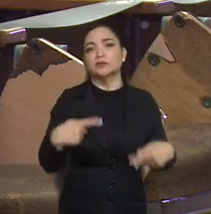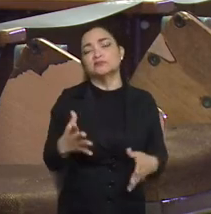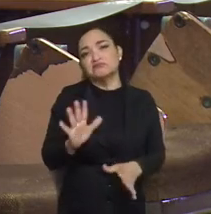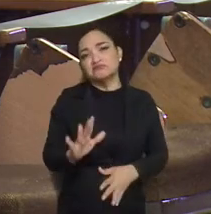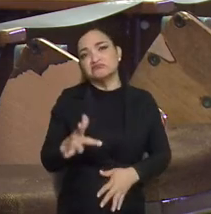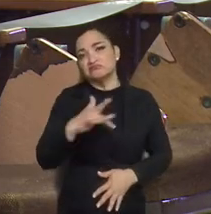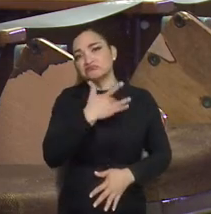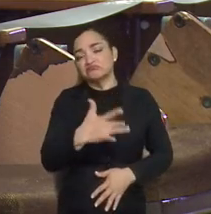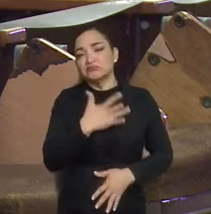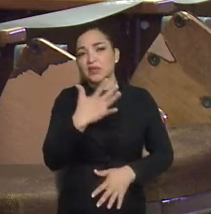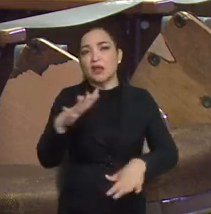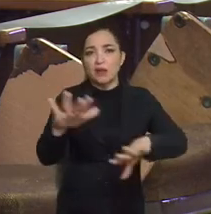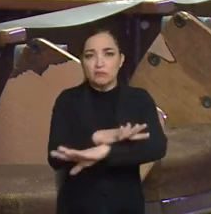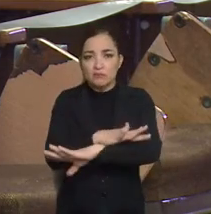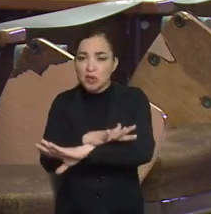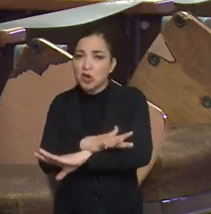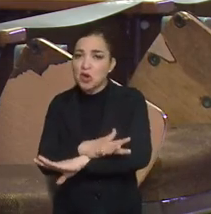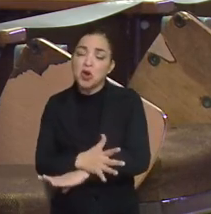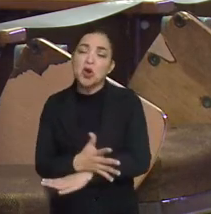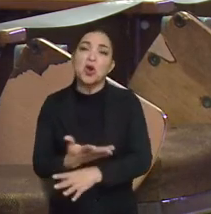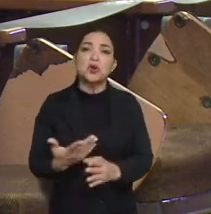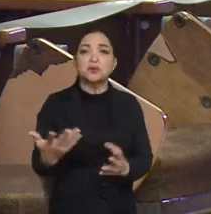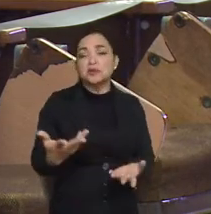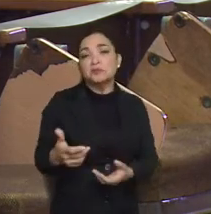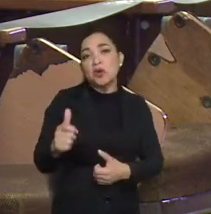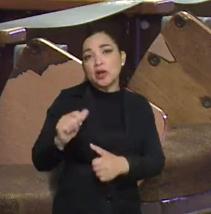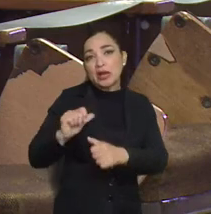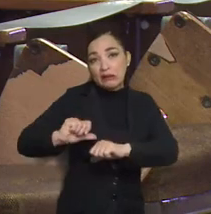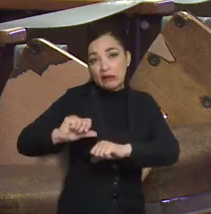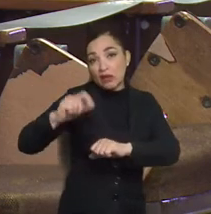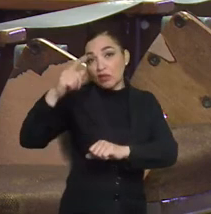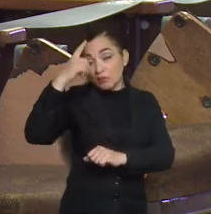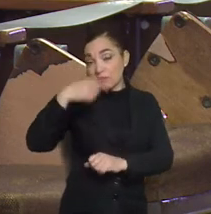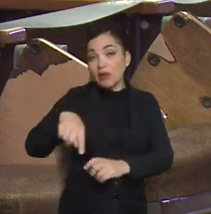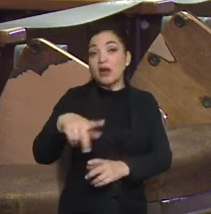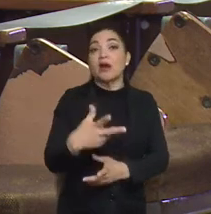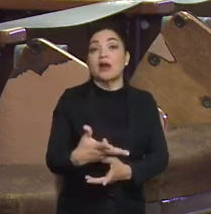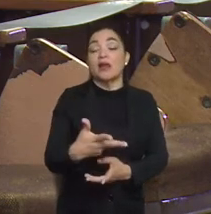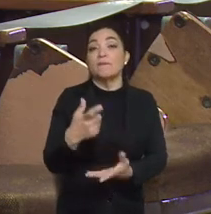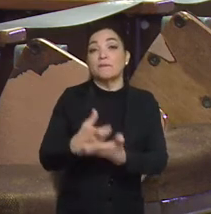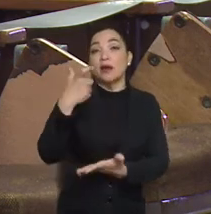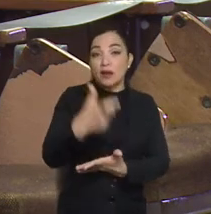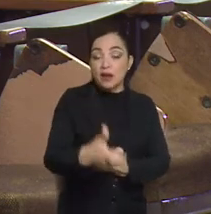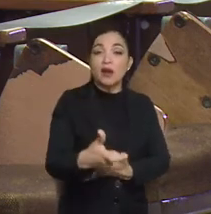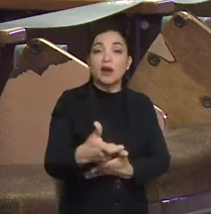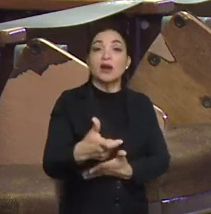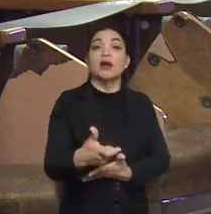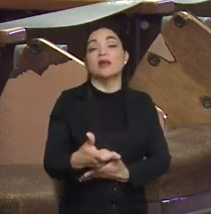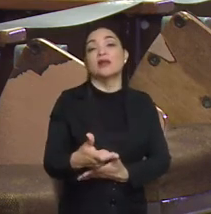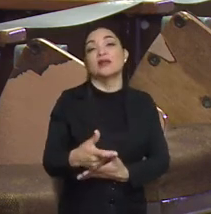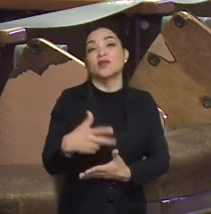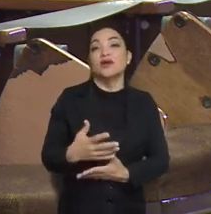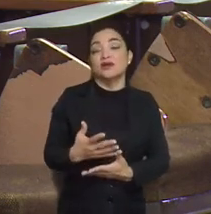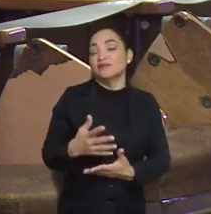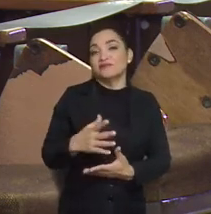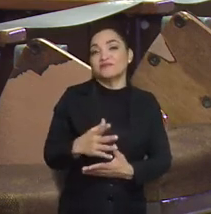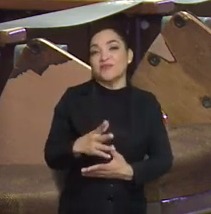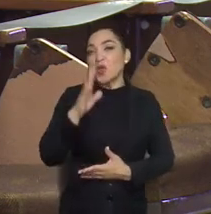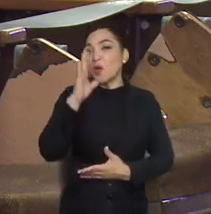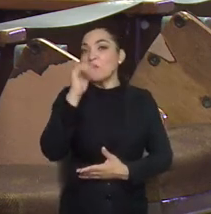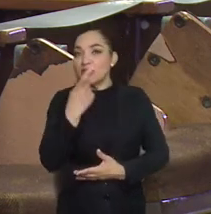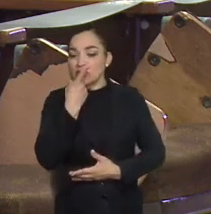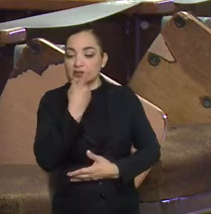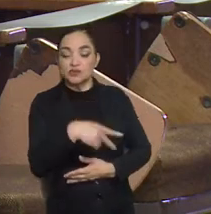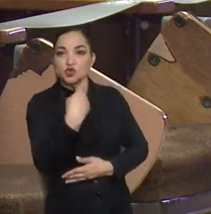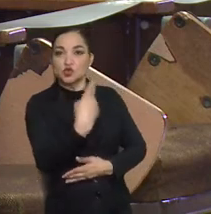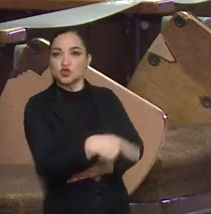han estado pagando a gentes que se puede decir innombrables, apoyos, mientras que